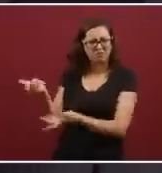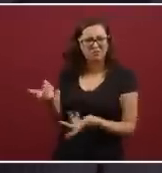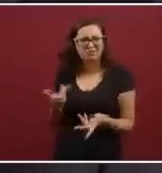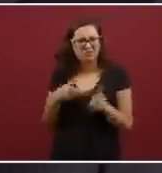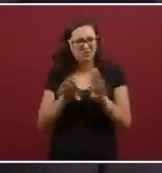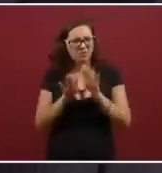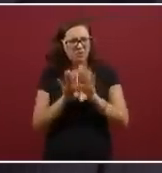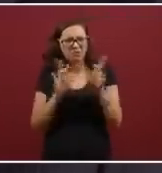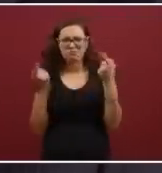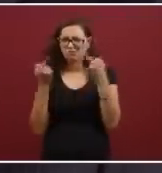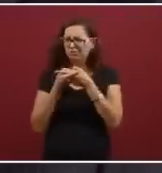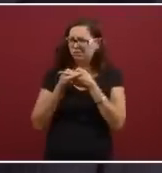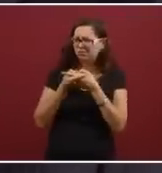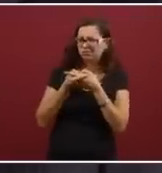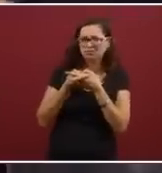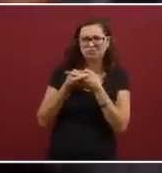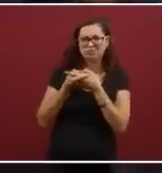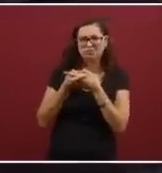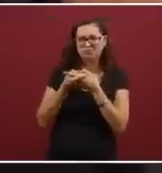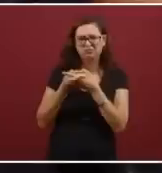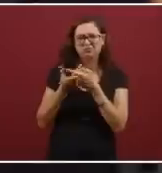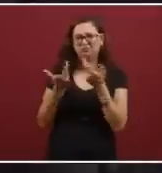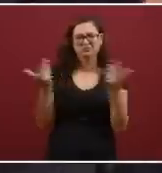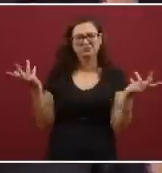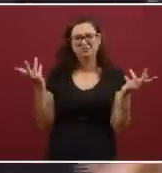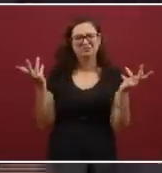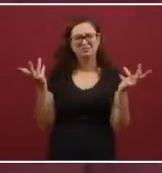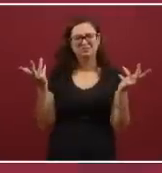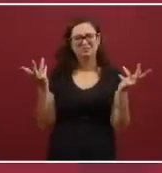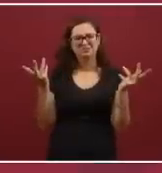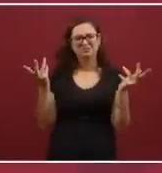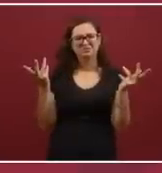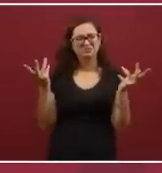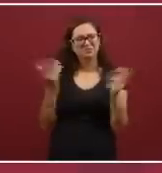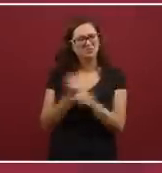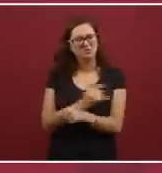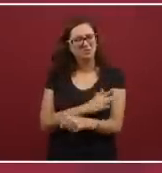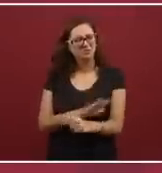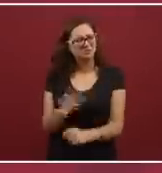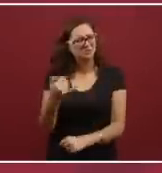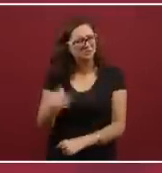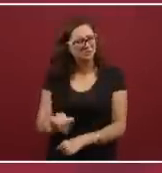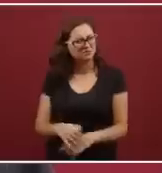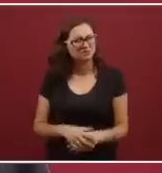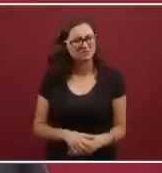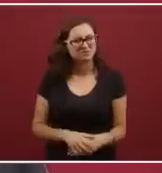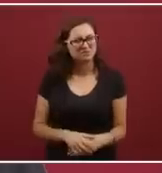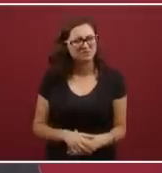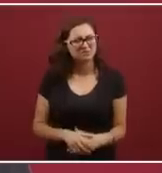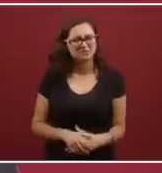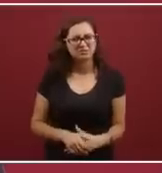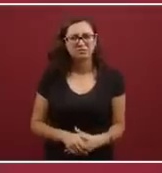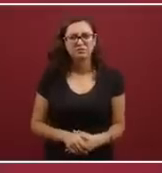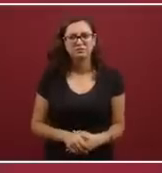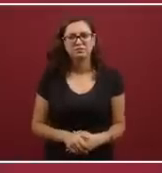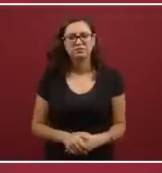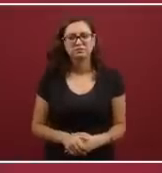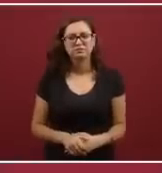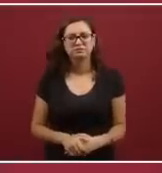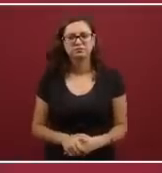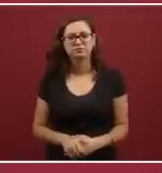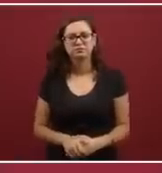gubernamental. Es así como inexplicable. Esto tenía que